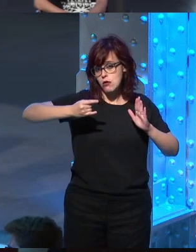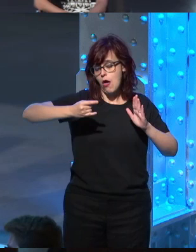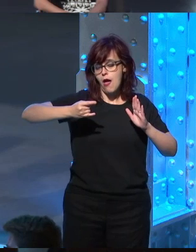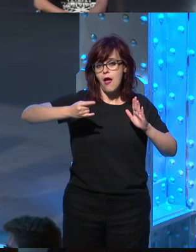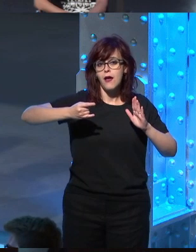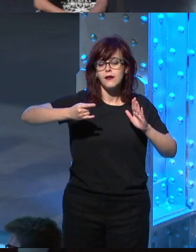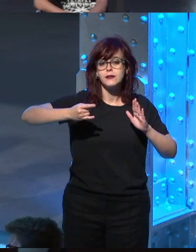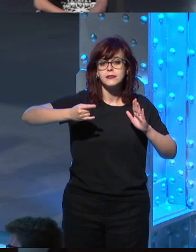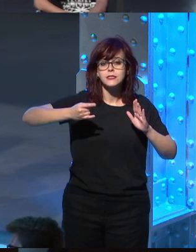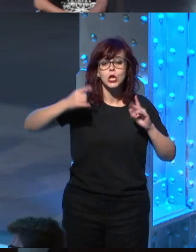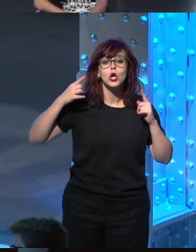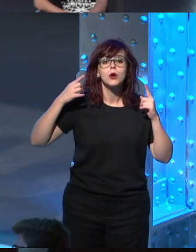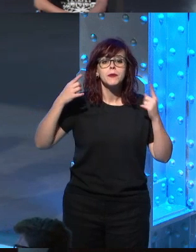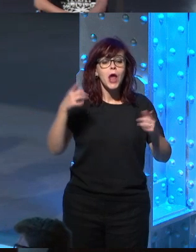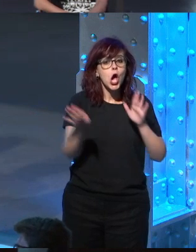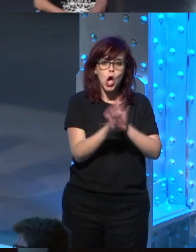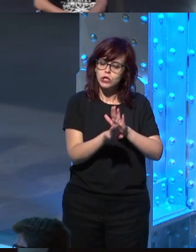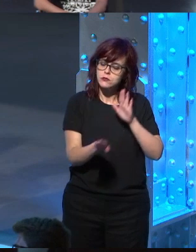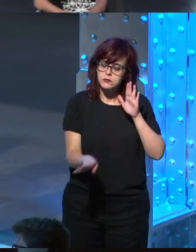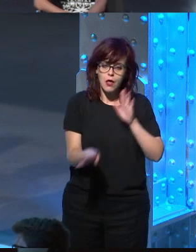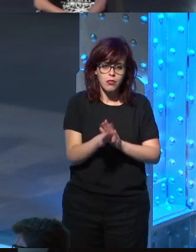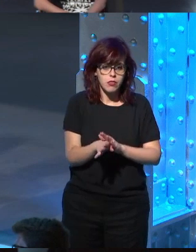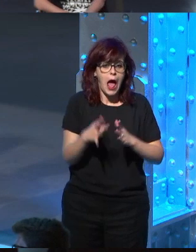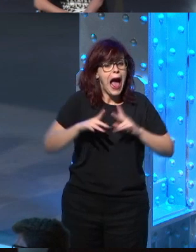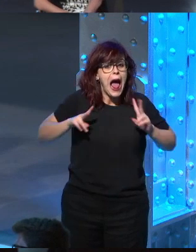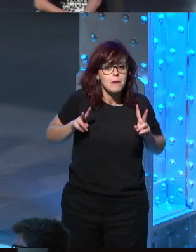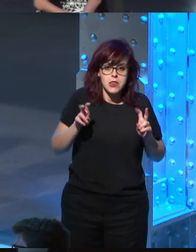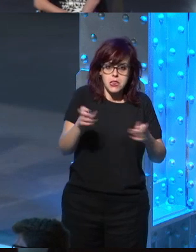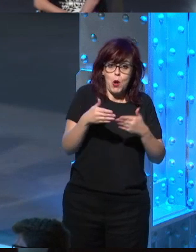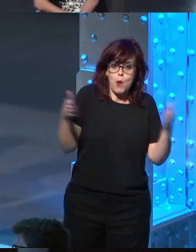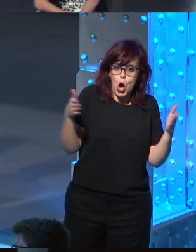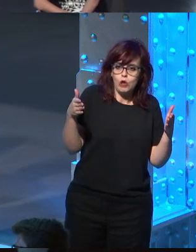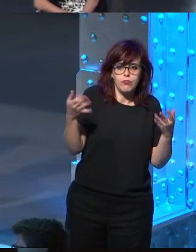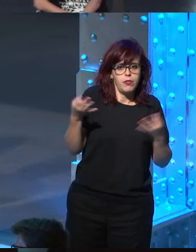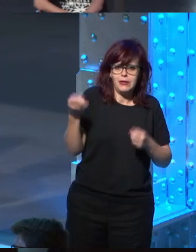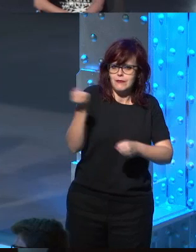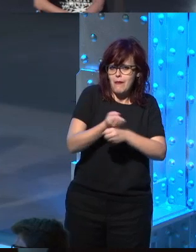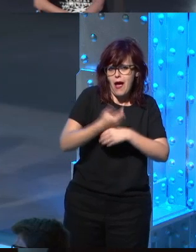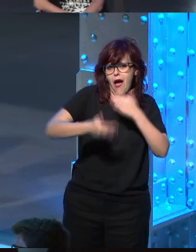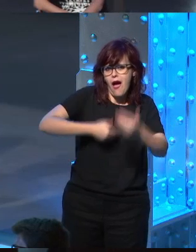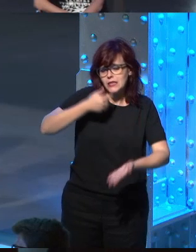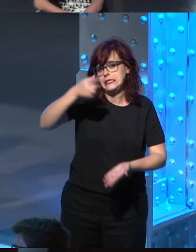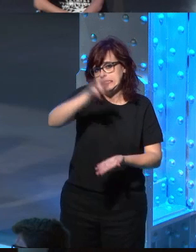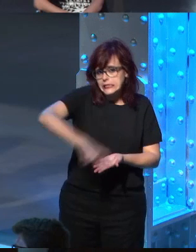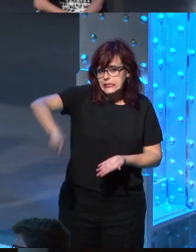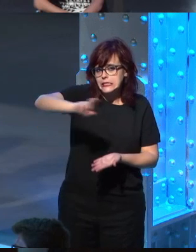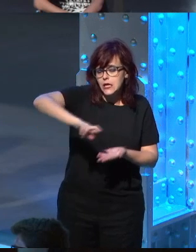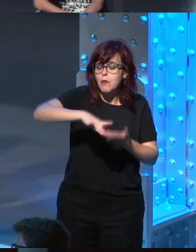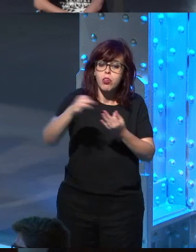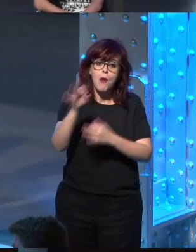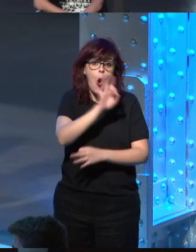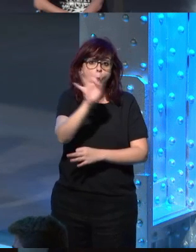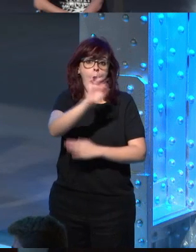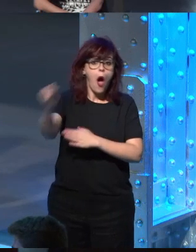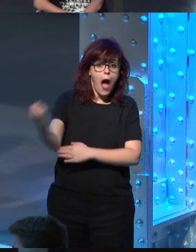medios, es primero, bueno, constancia, eso está claro, especialmente al principio. Si no tienes constancia, tienes apoyo financiero